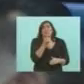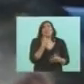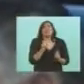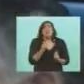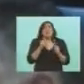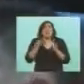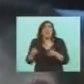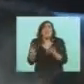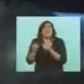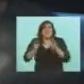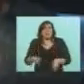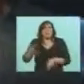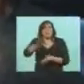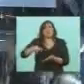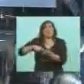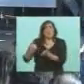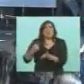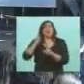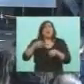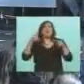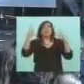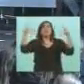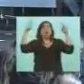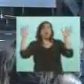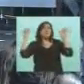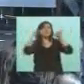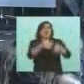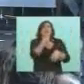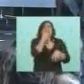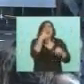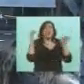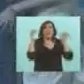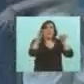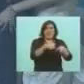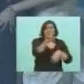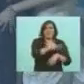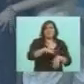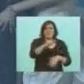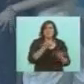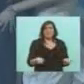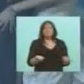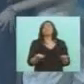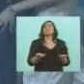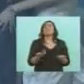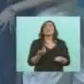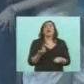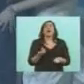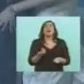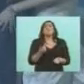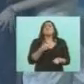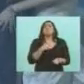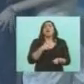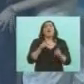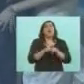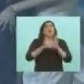la propia ciudad de Buenos Aires y un foro de atracción también en la propia ciudad. No tenemos que ser por ahí como son los